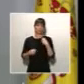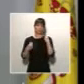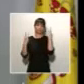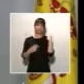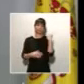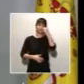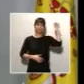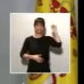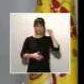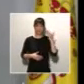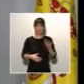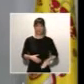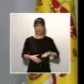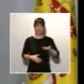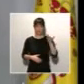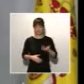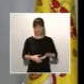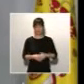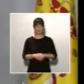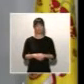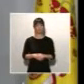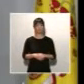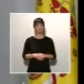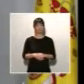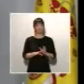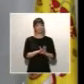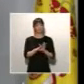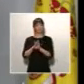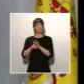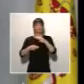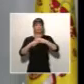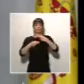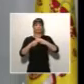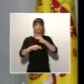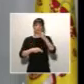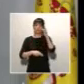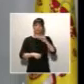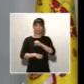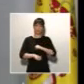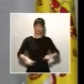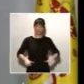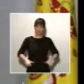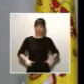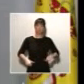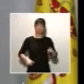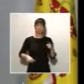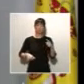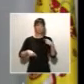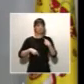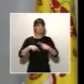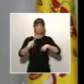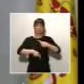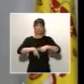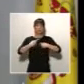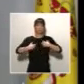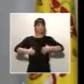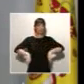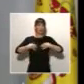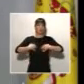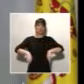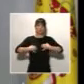restablecimiento de fronteras, como saben ustedes, con Francia y Portugal, la normalidad día a día es más normal.